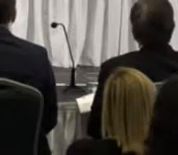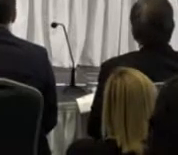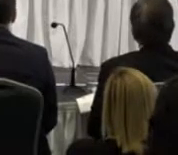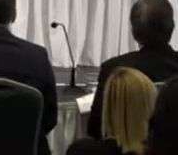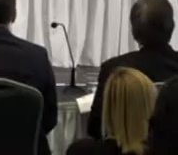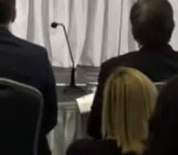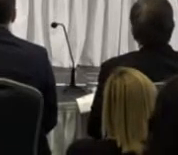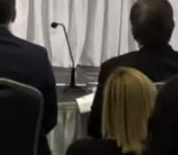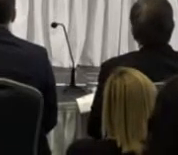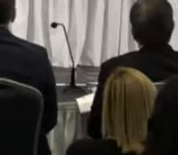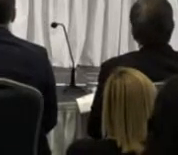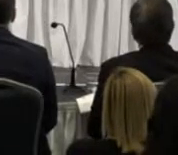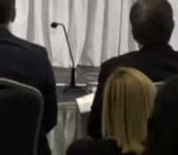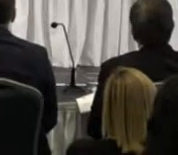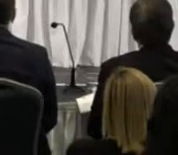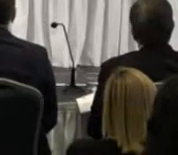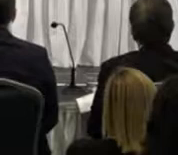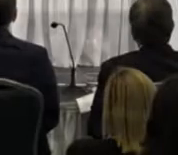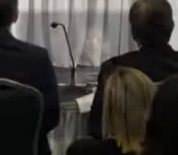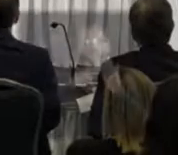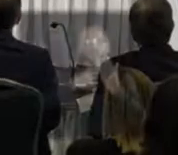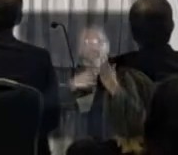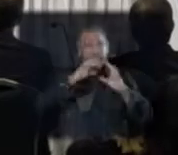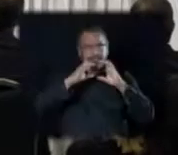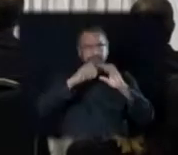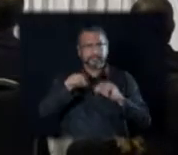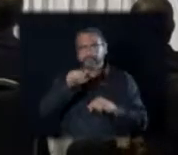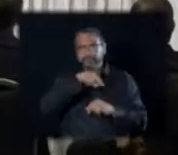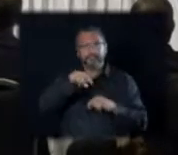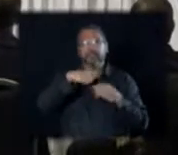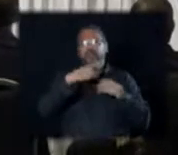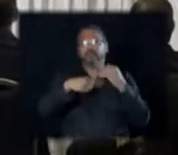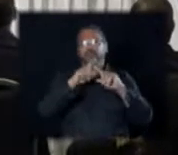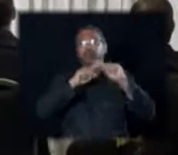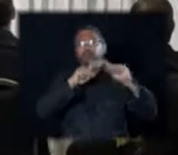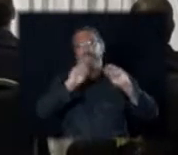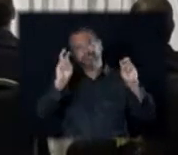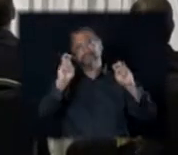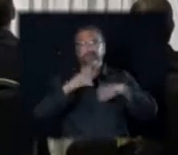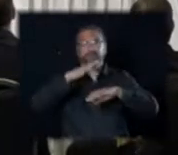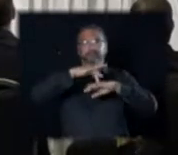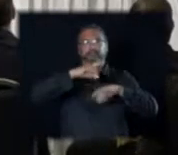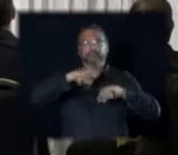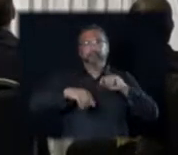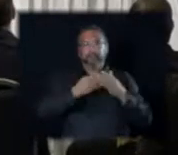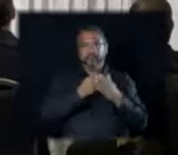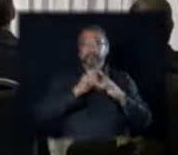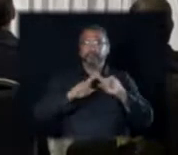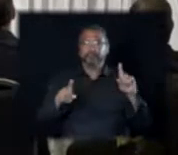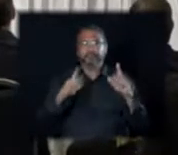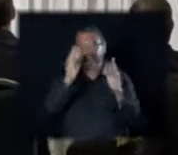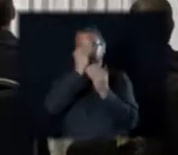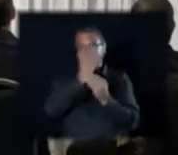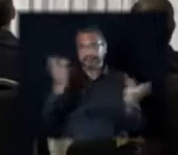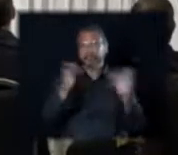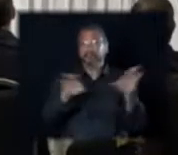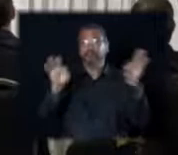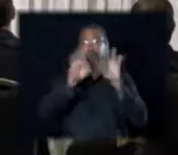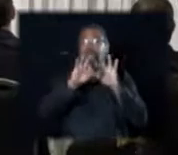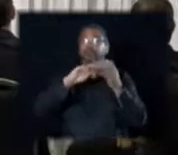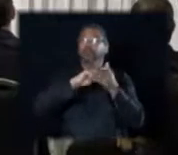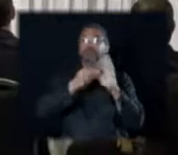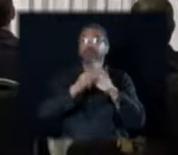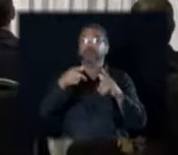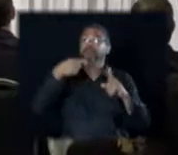al comentario de Portela y de José Ramón, hemos estado hablando sobre las restricciones. También es importante,